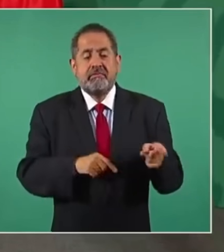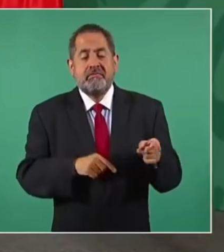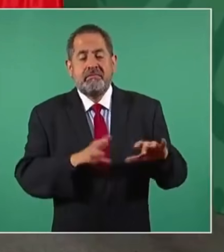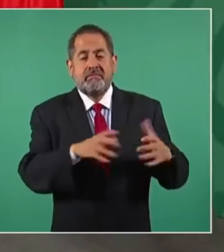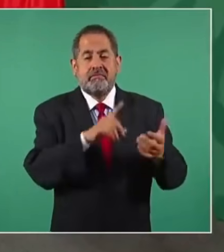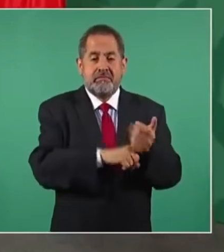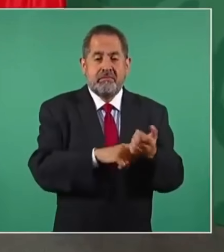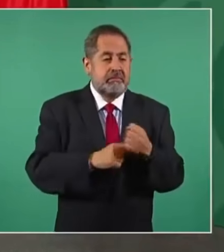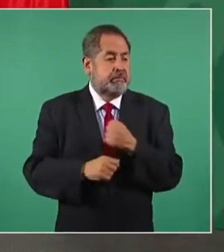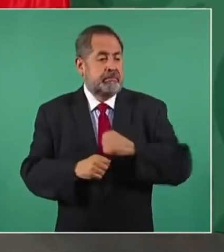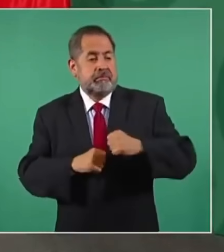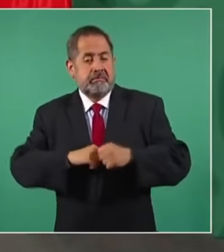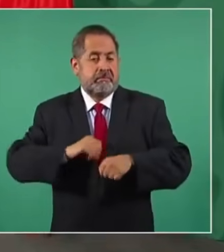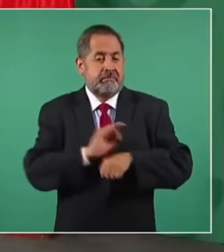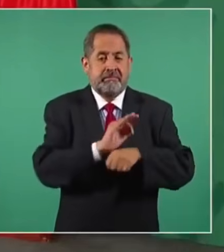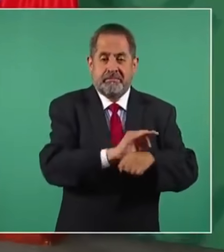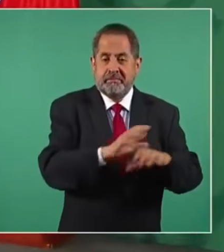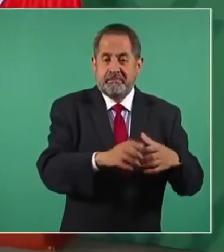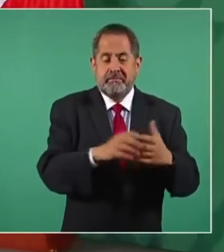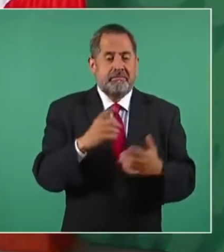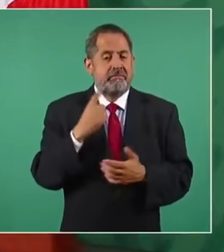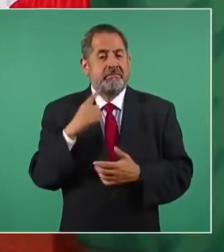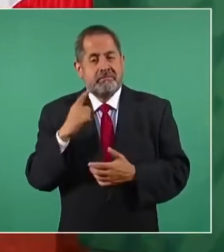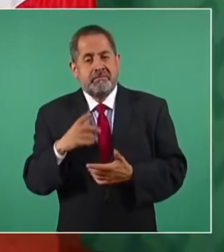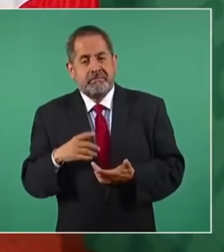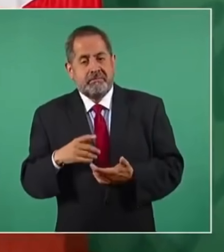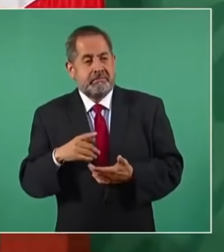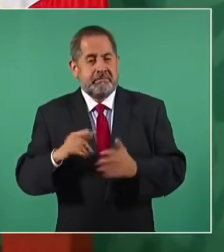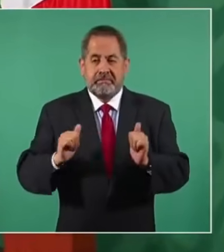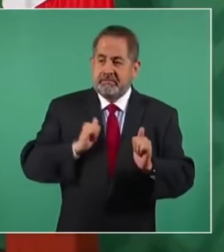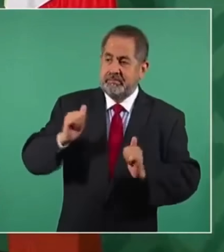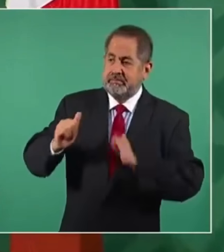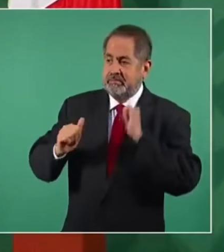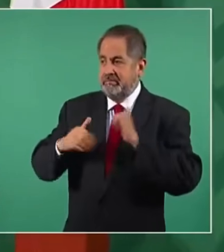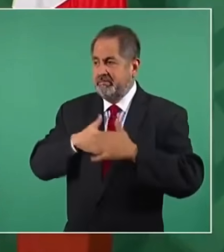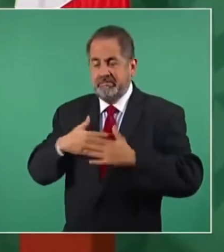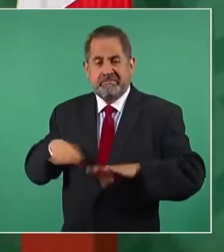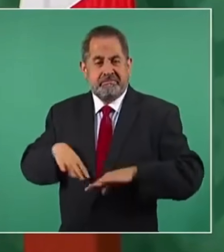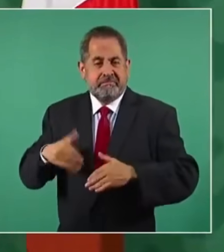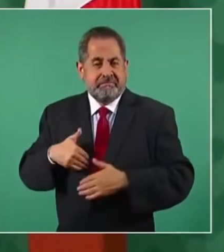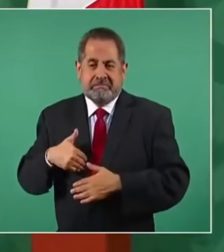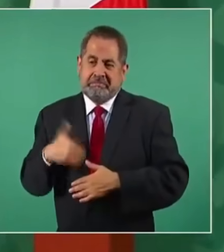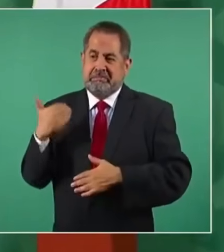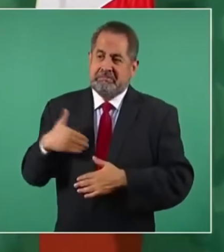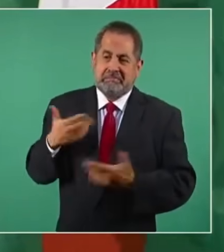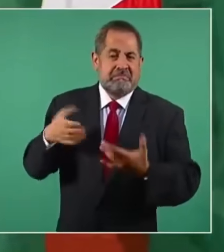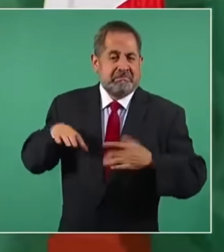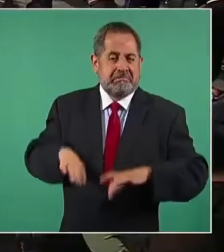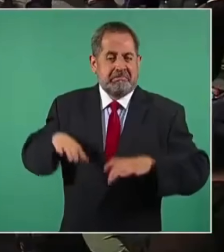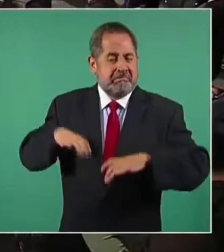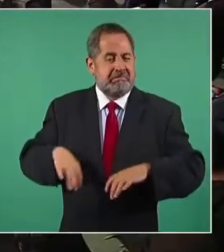utilización de influencias para sacar provecho en lo personal, para enriquecerse.